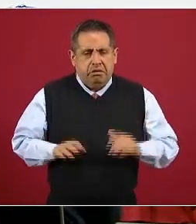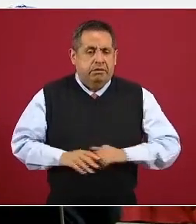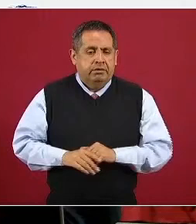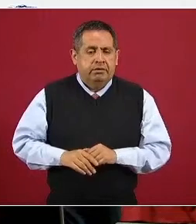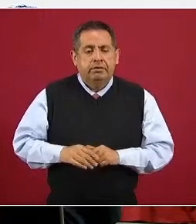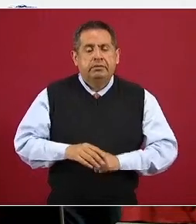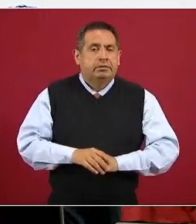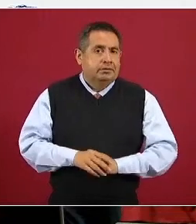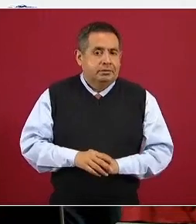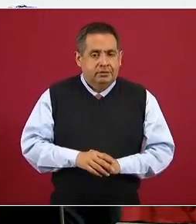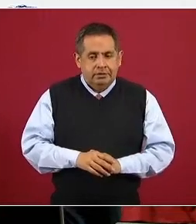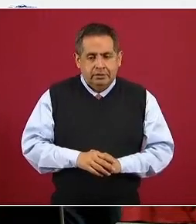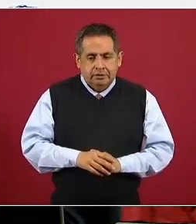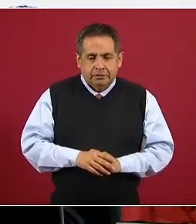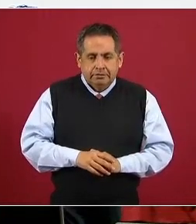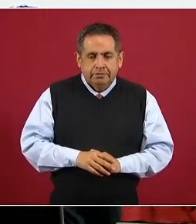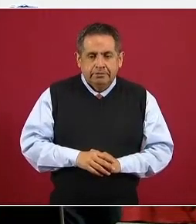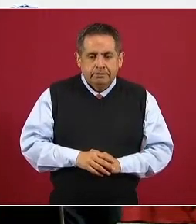Siguiente, por favor.